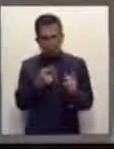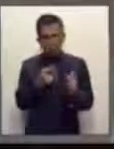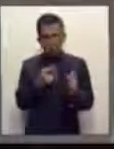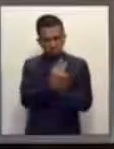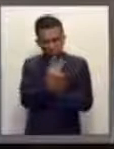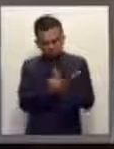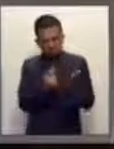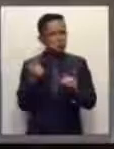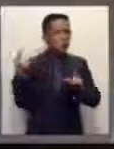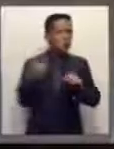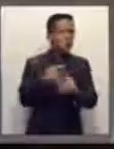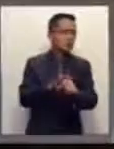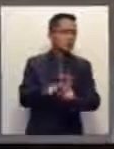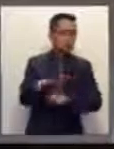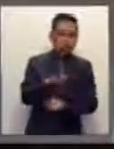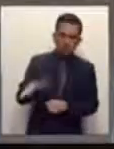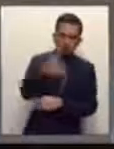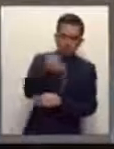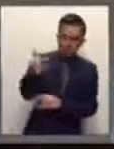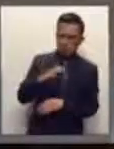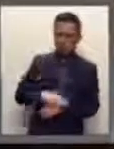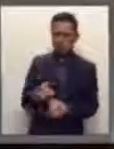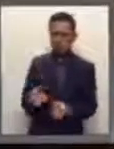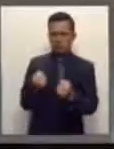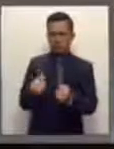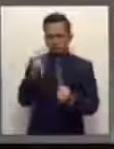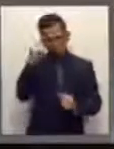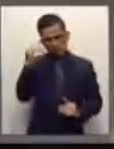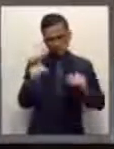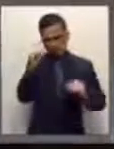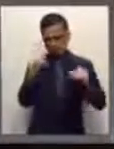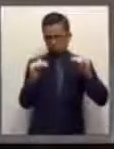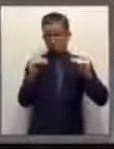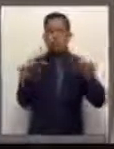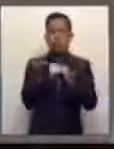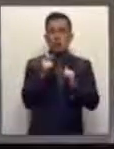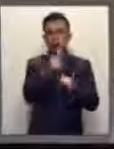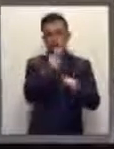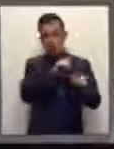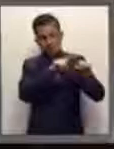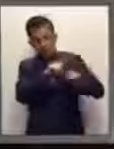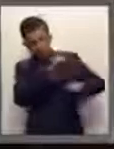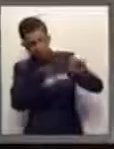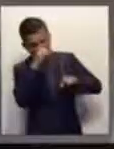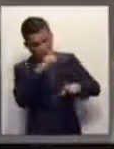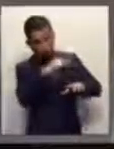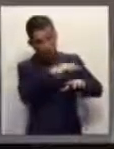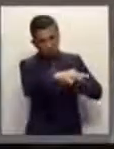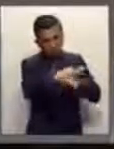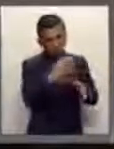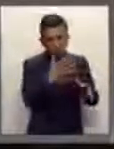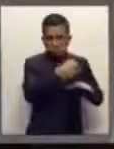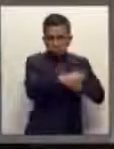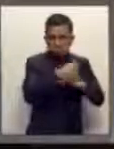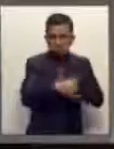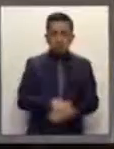a las empresas nacionales productoras de semillas. A finales del 2015, la Comisión Federal de